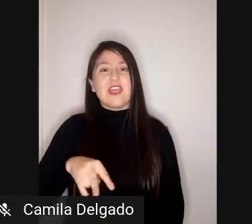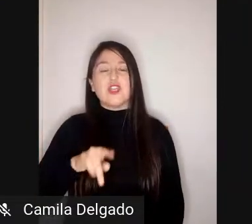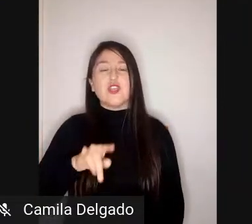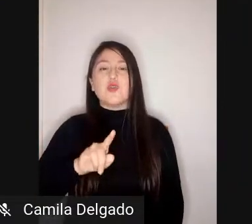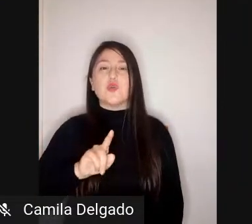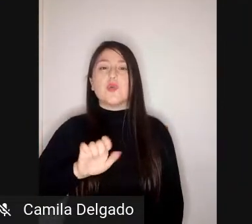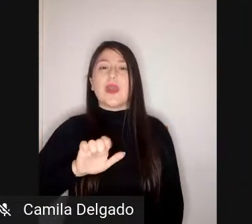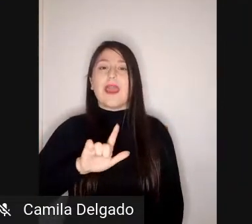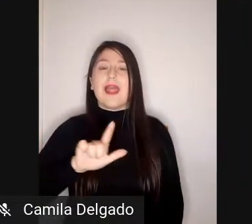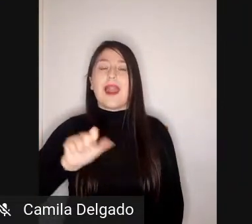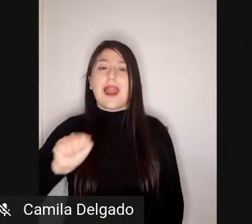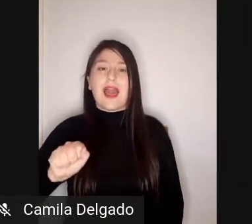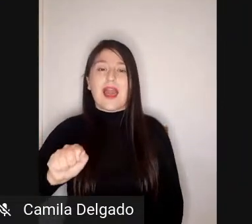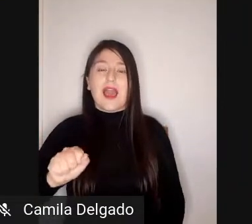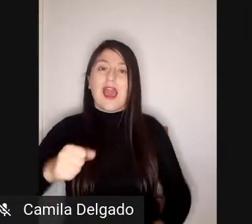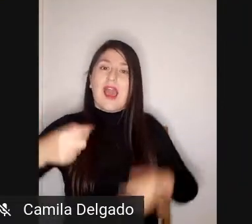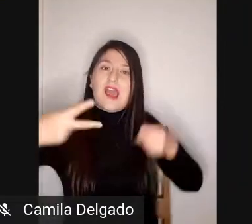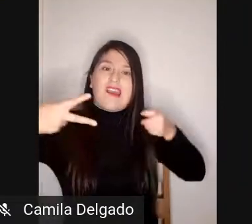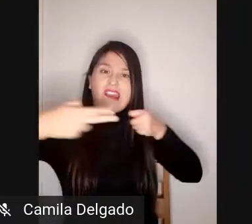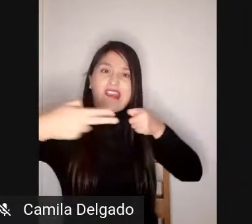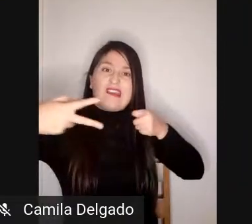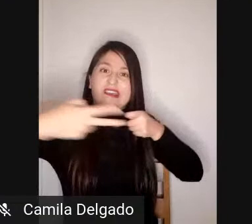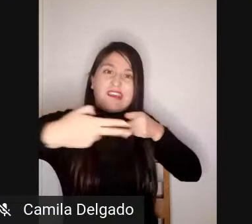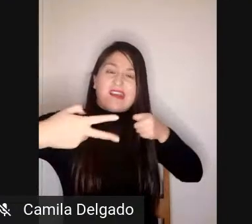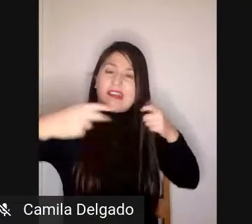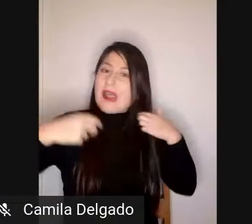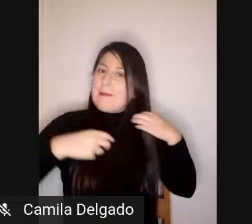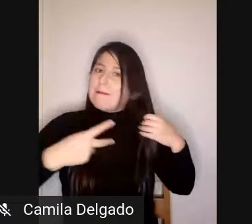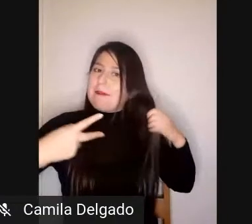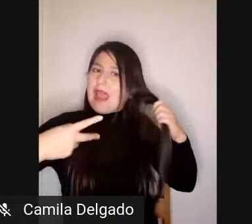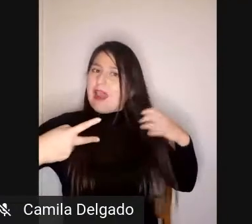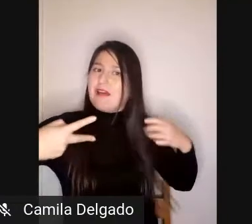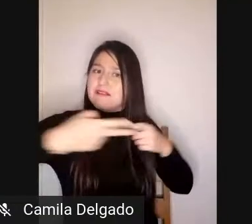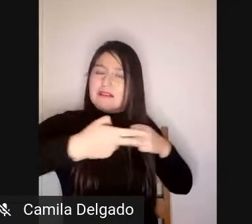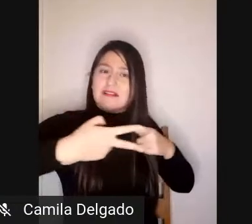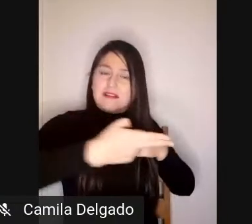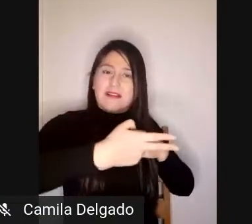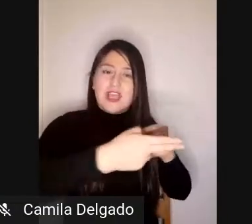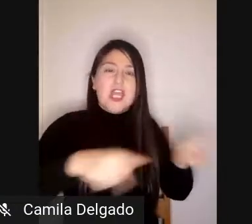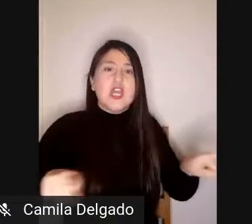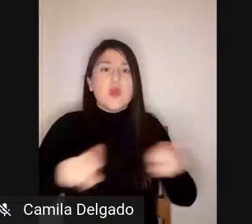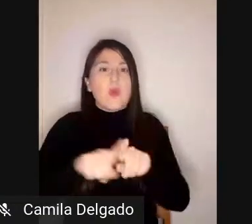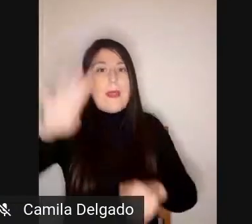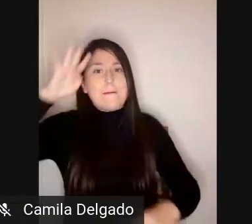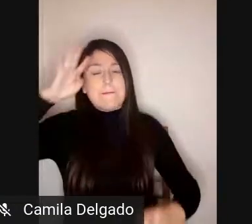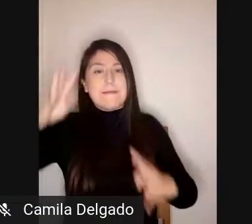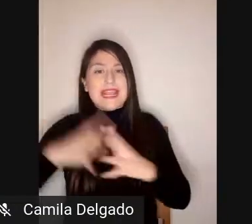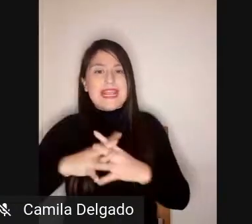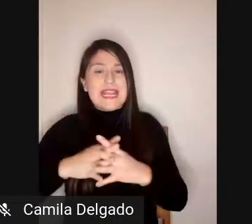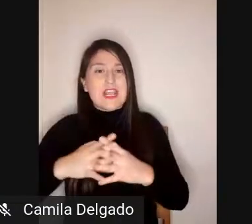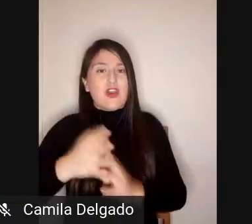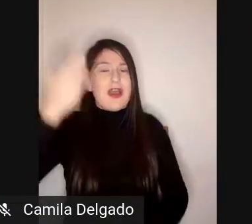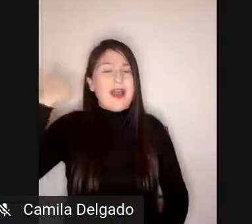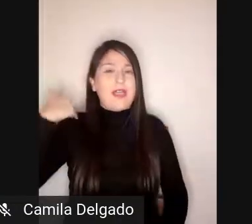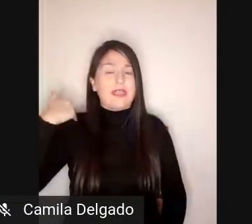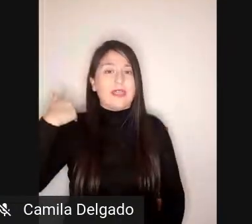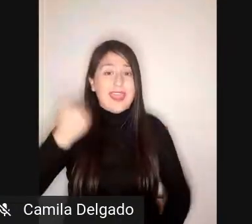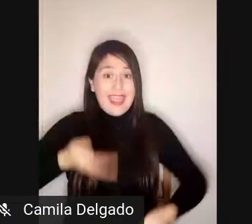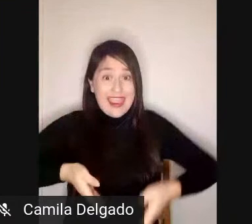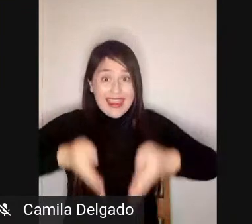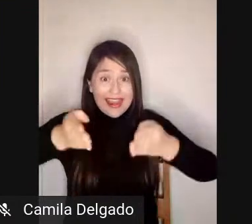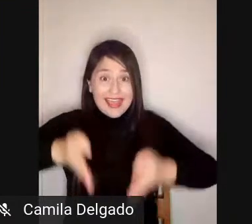como cortaban los milicos el día del golpe a la gente, me recordé inmediatamente de eso, te había pasado ahí de... En las calles hacían eso, le